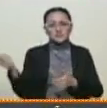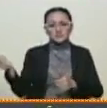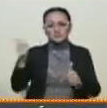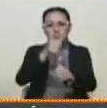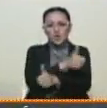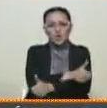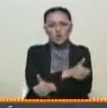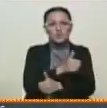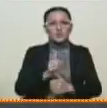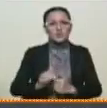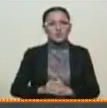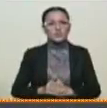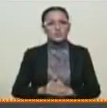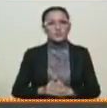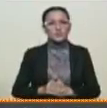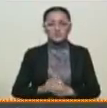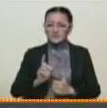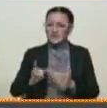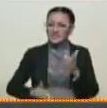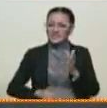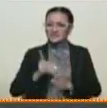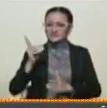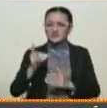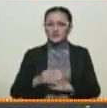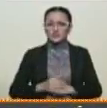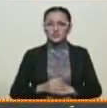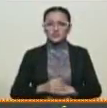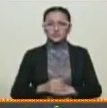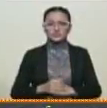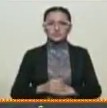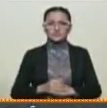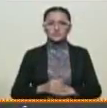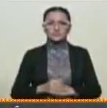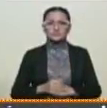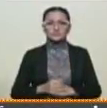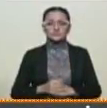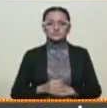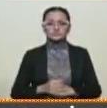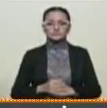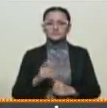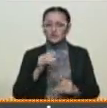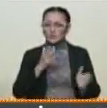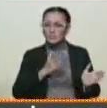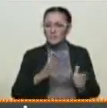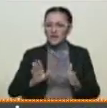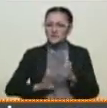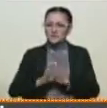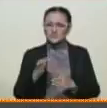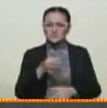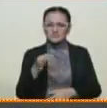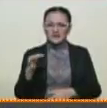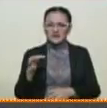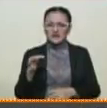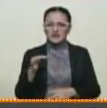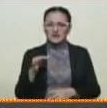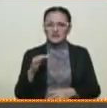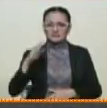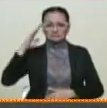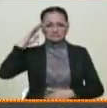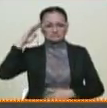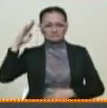todo lo que tiene que ver con el desarrollo. Nosotros hemos llevado adelante un plan muy exitoso de desarrollo de fuerzas